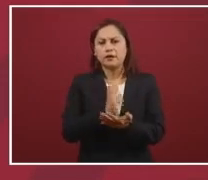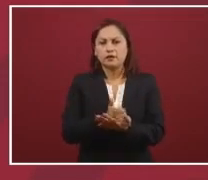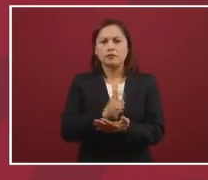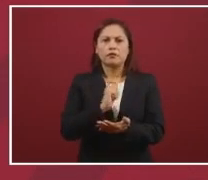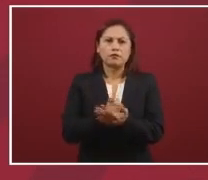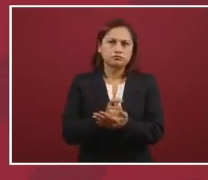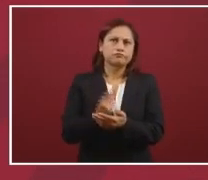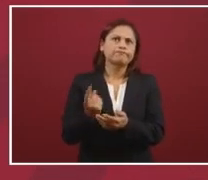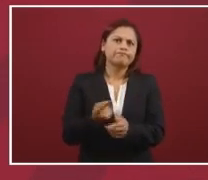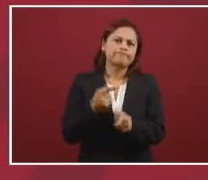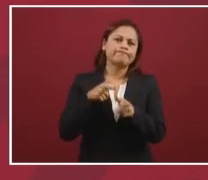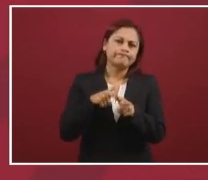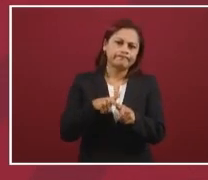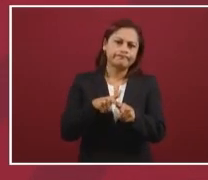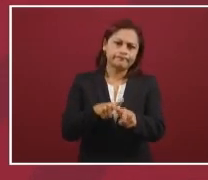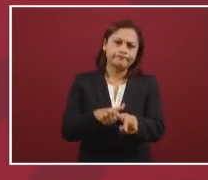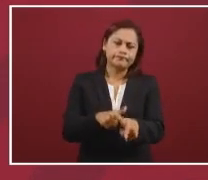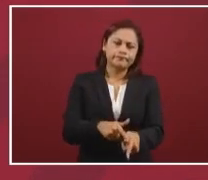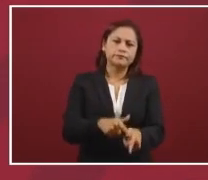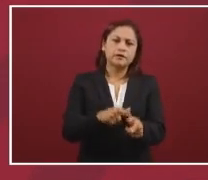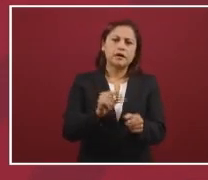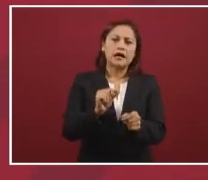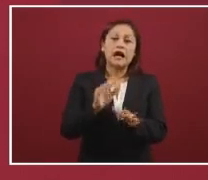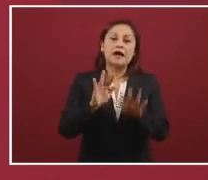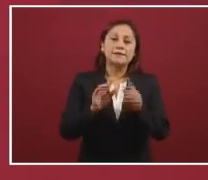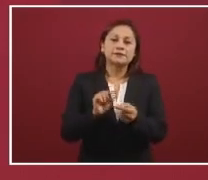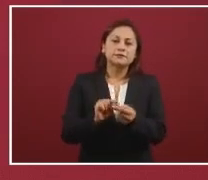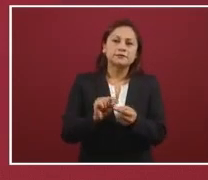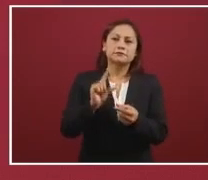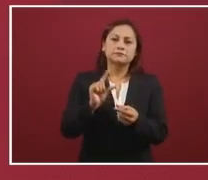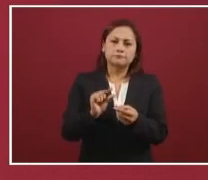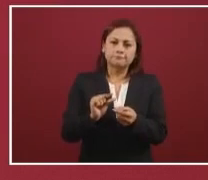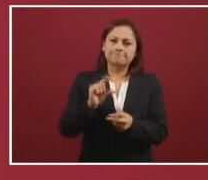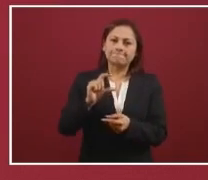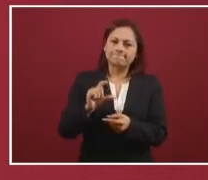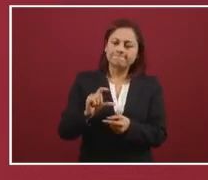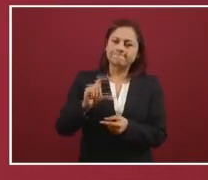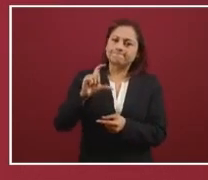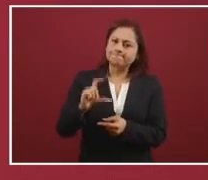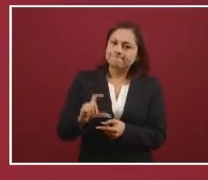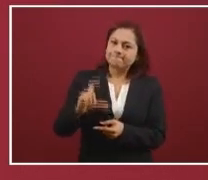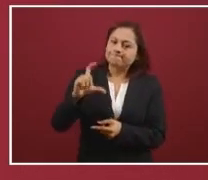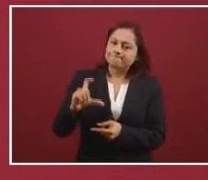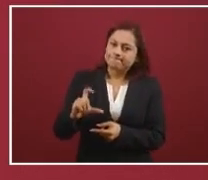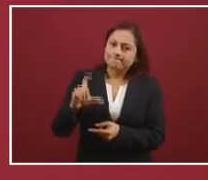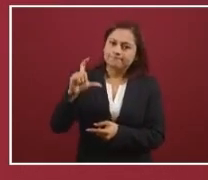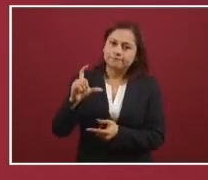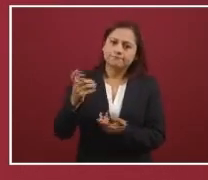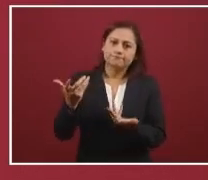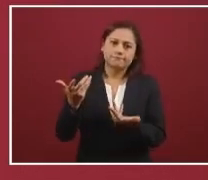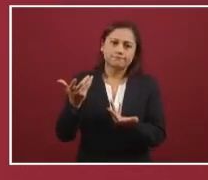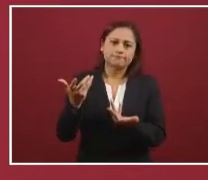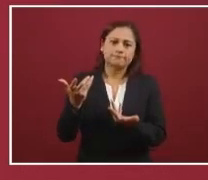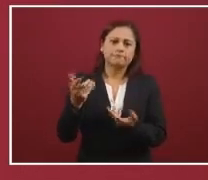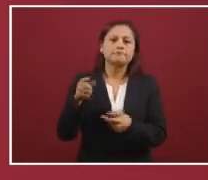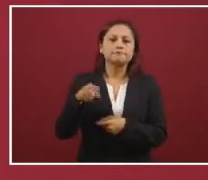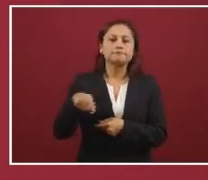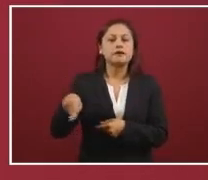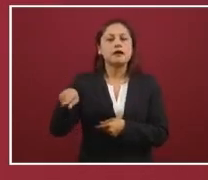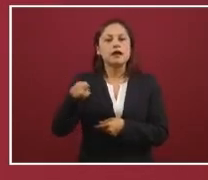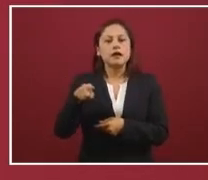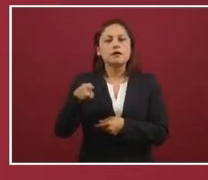se incrementa cada vez más su crédito, se están llevando a